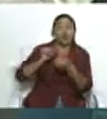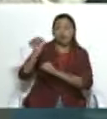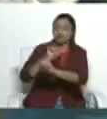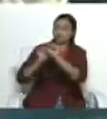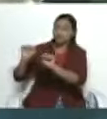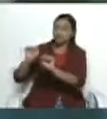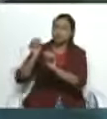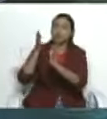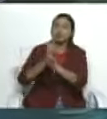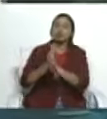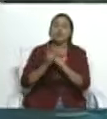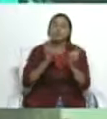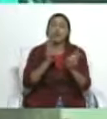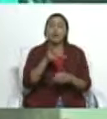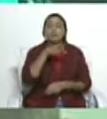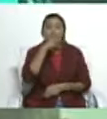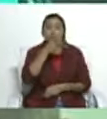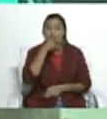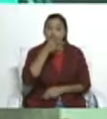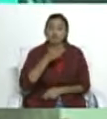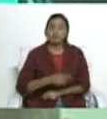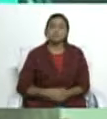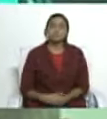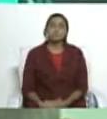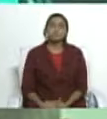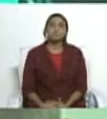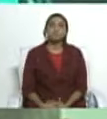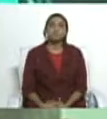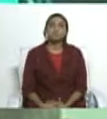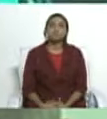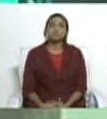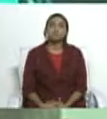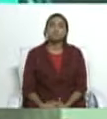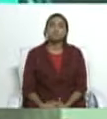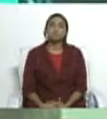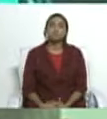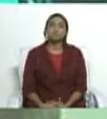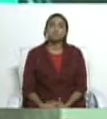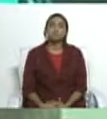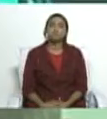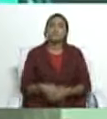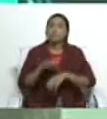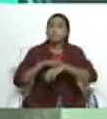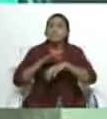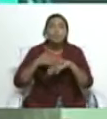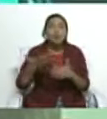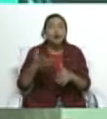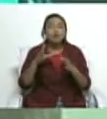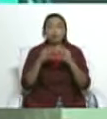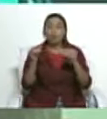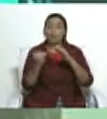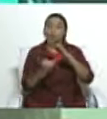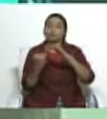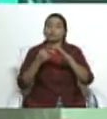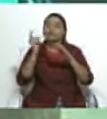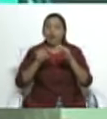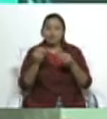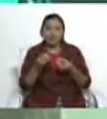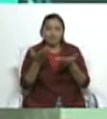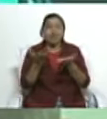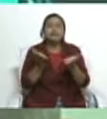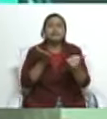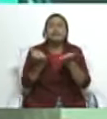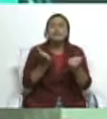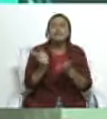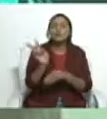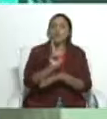política. Cuando se trata de la política, porque en esencia las instituciones deben estar al servicio de los venezolanos y no al